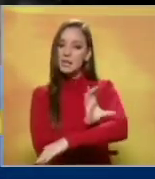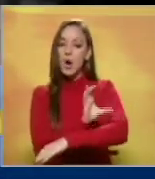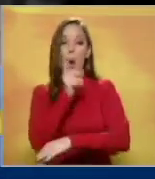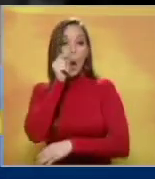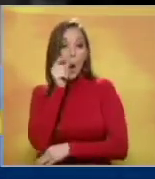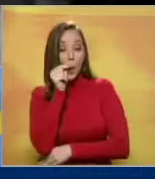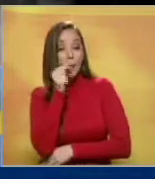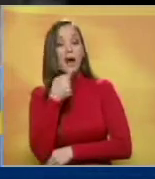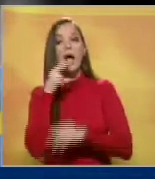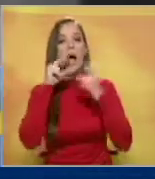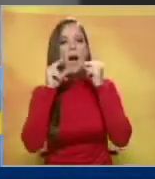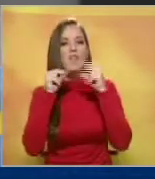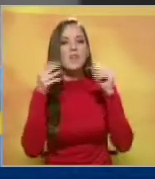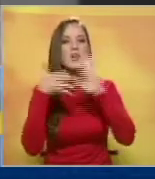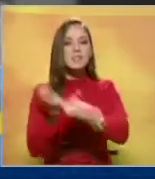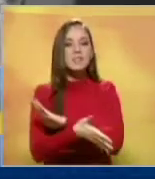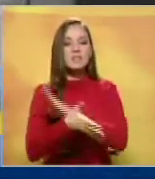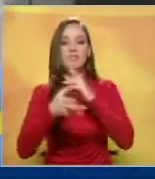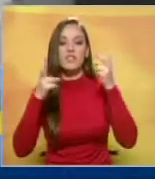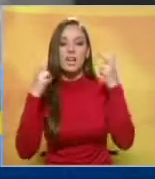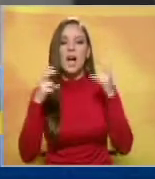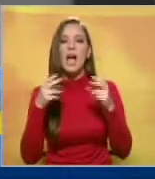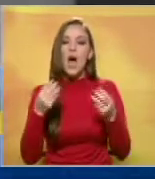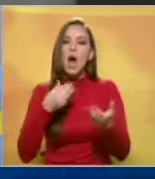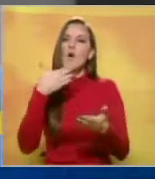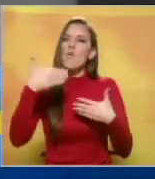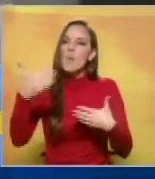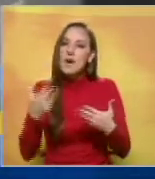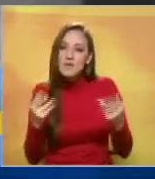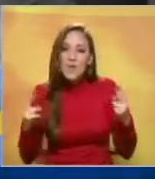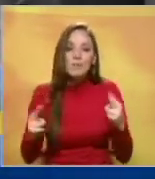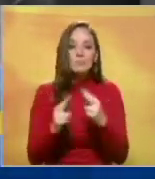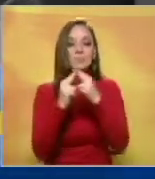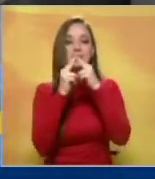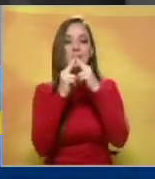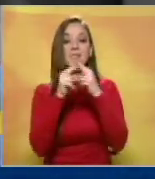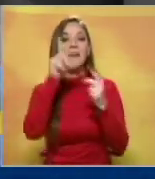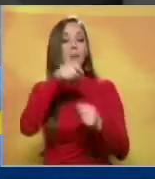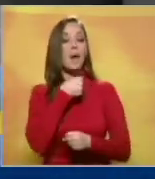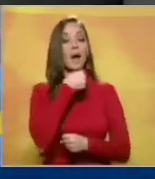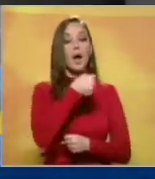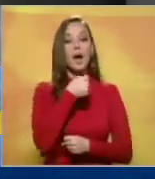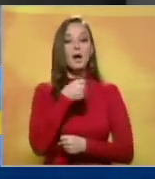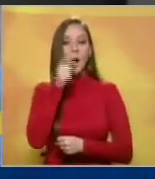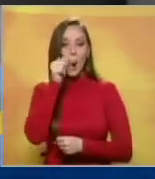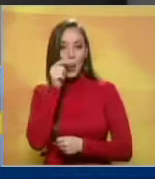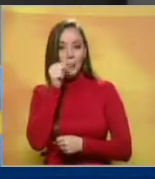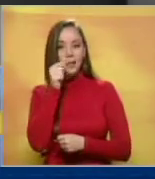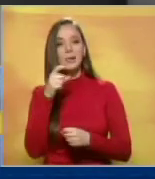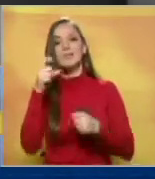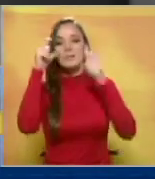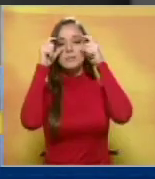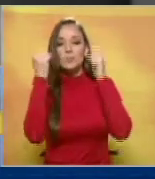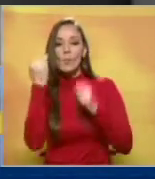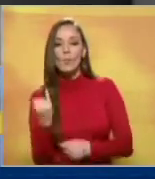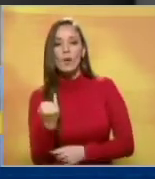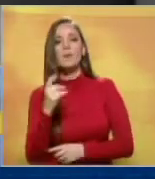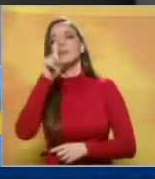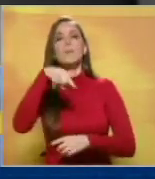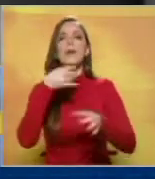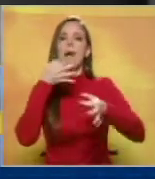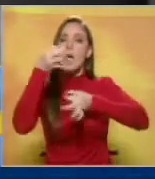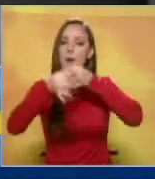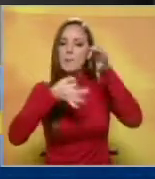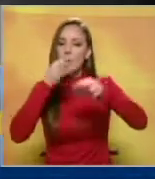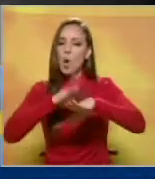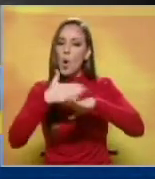sobre su nuevo sencillo cuando nos volvamos a encontrar que interpreta junto al boricua marc anthony también explicó por qué incluyó